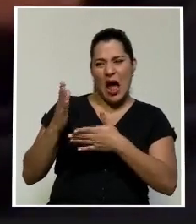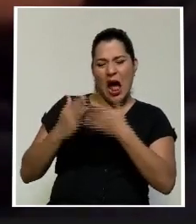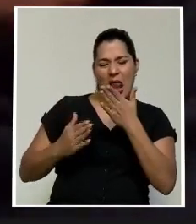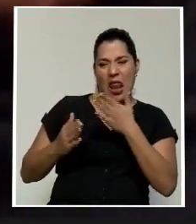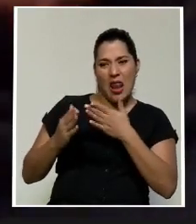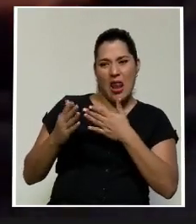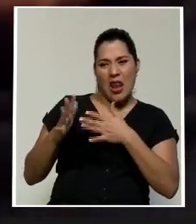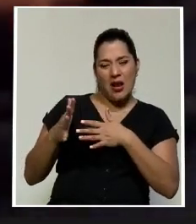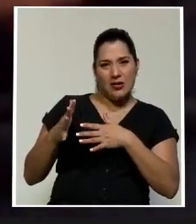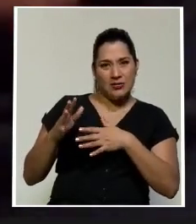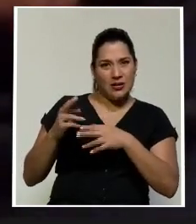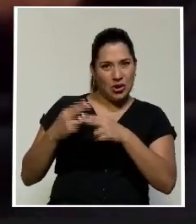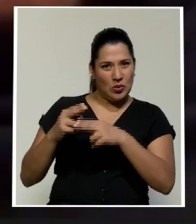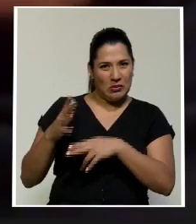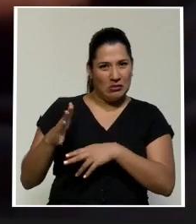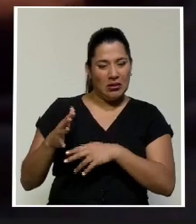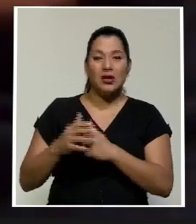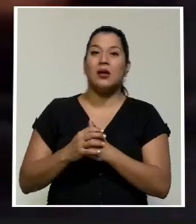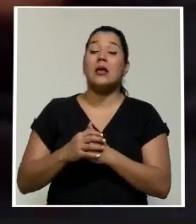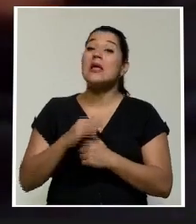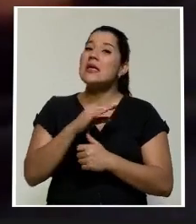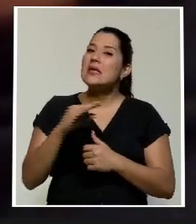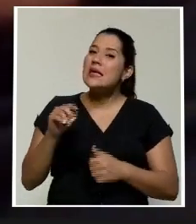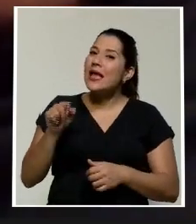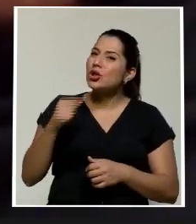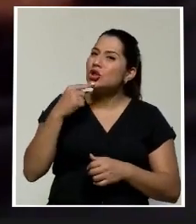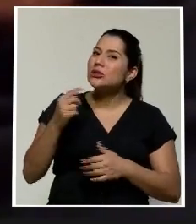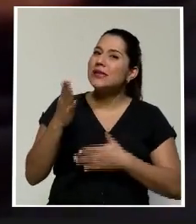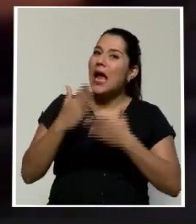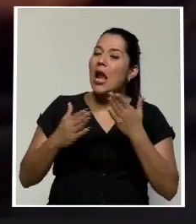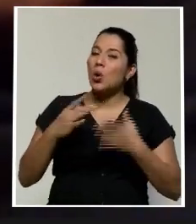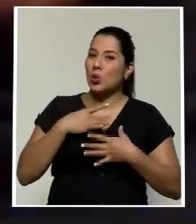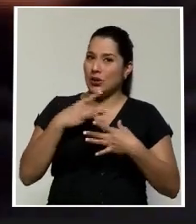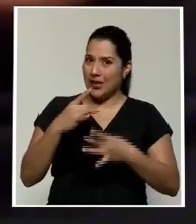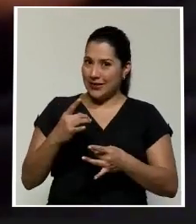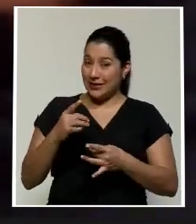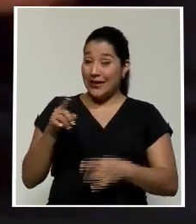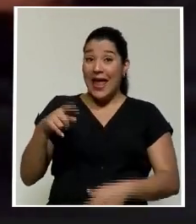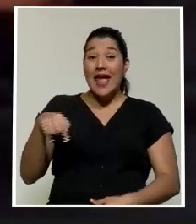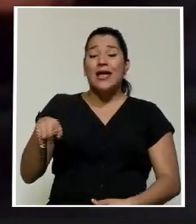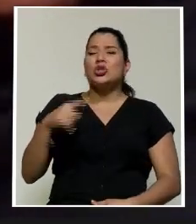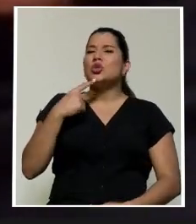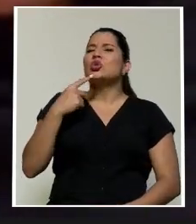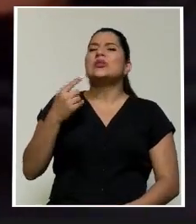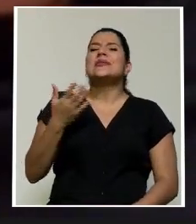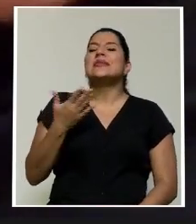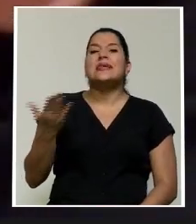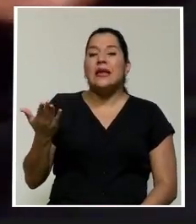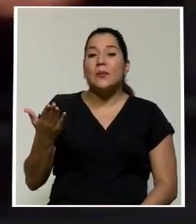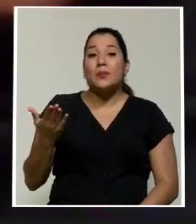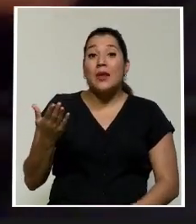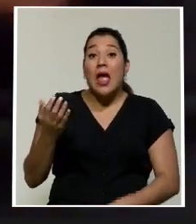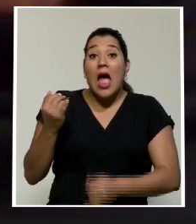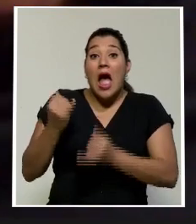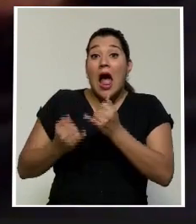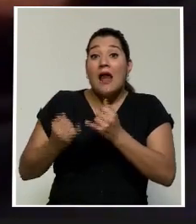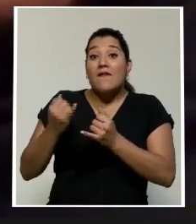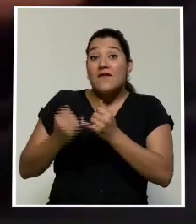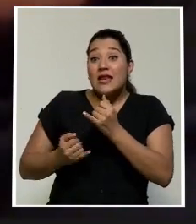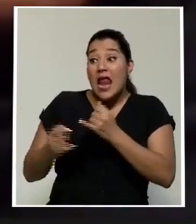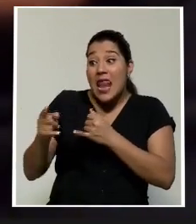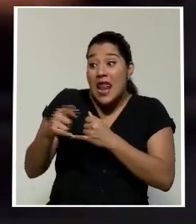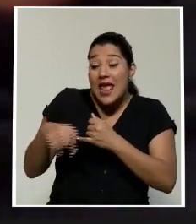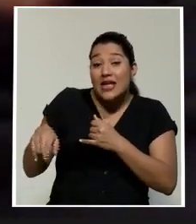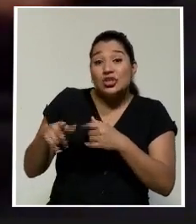¿no? Y ellos dicen una cosa muy interesante, ellos dicen pues al final son estos poderosos los